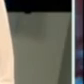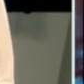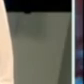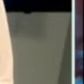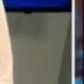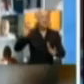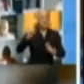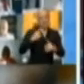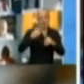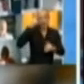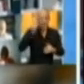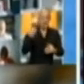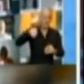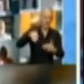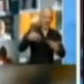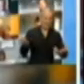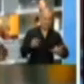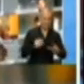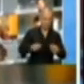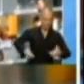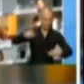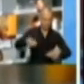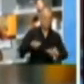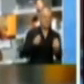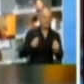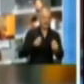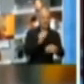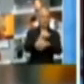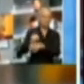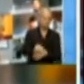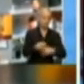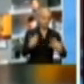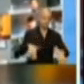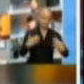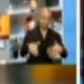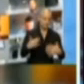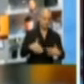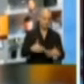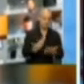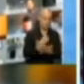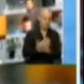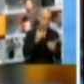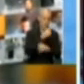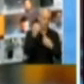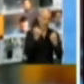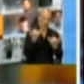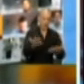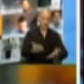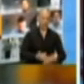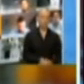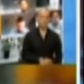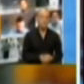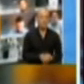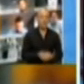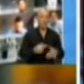que el cannabis medicinal usa una de las sustancias químicas que tiene la planta de marihuana que se llama